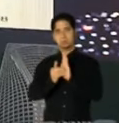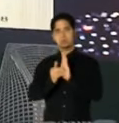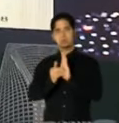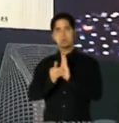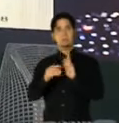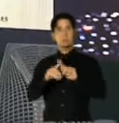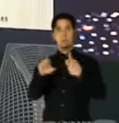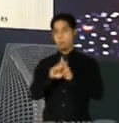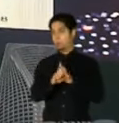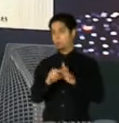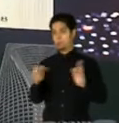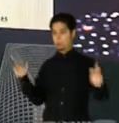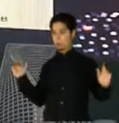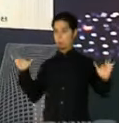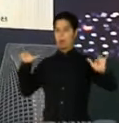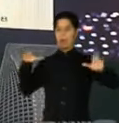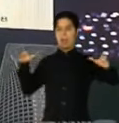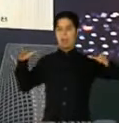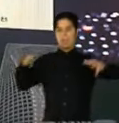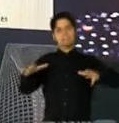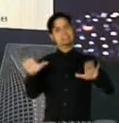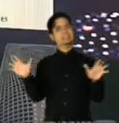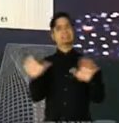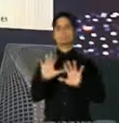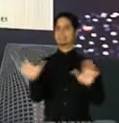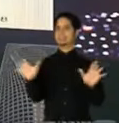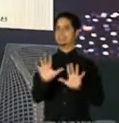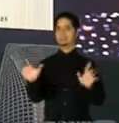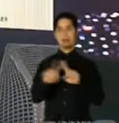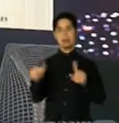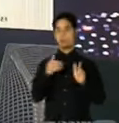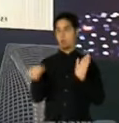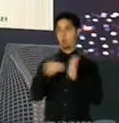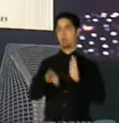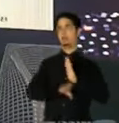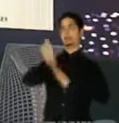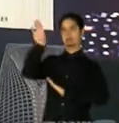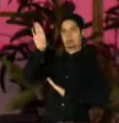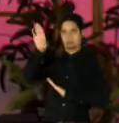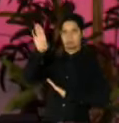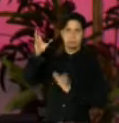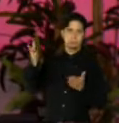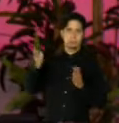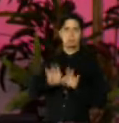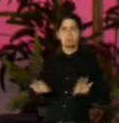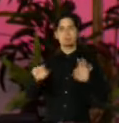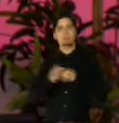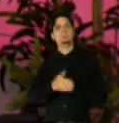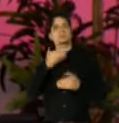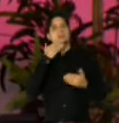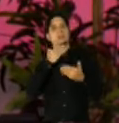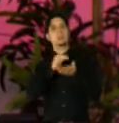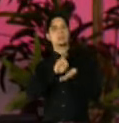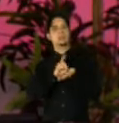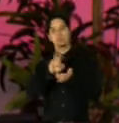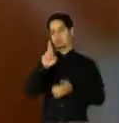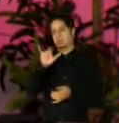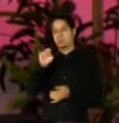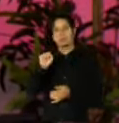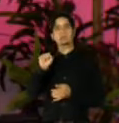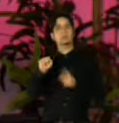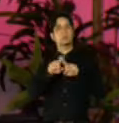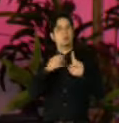hacer actividades masivas, sin un sinnúmero de cosas que son importantes para que no vuelva a resurgir la curva. Gracias al doctor Reyes. Antes de yo